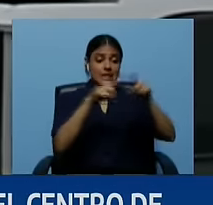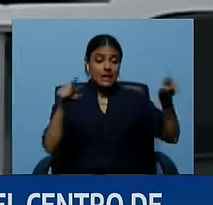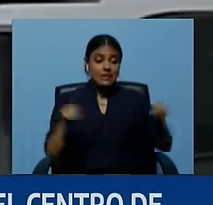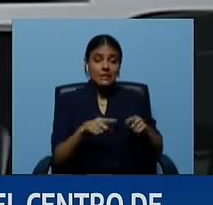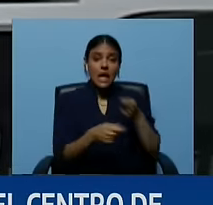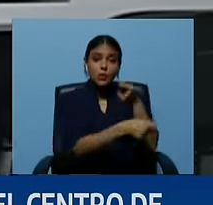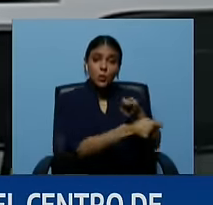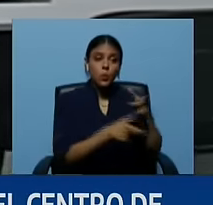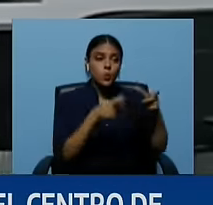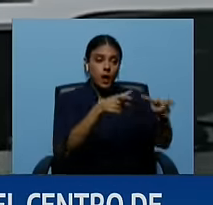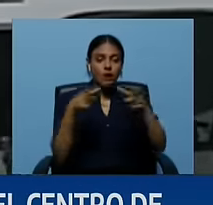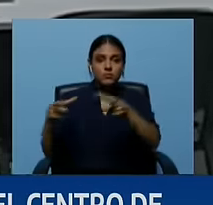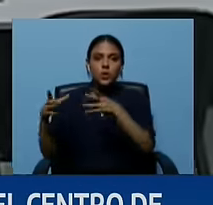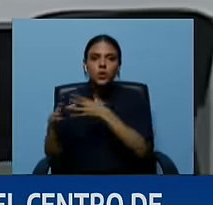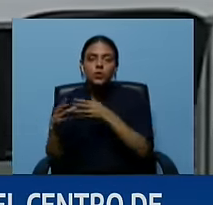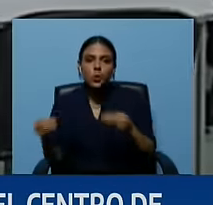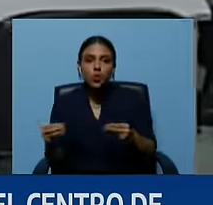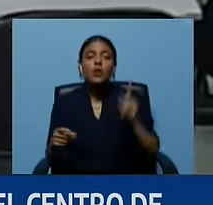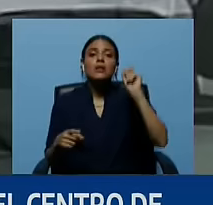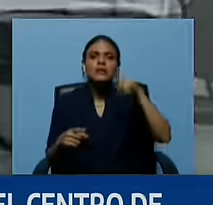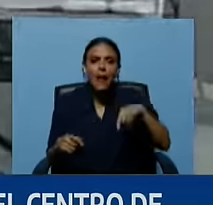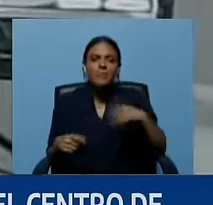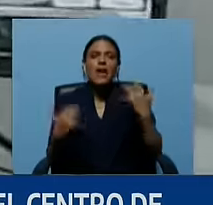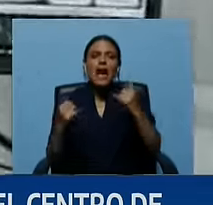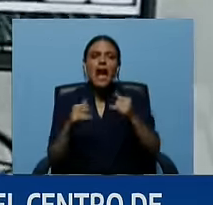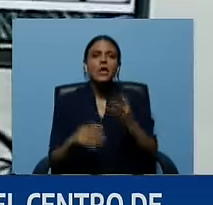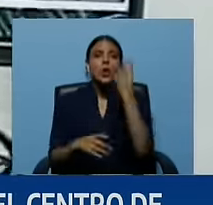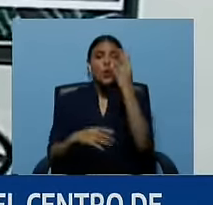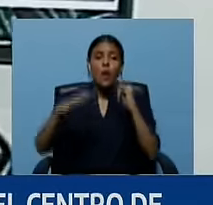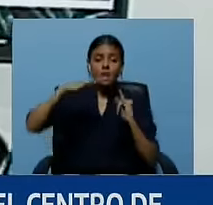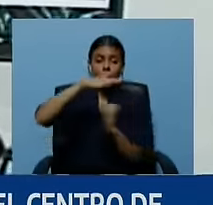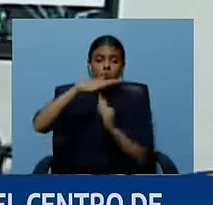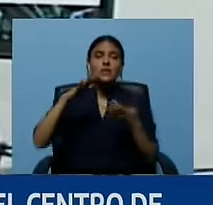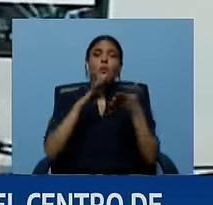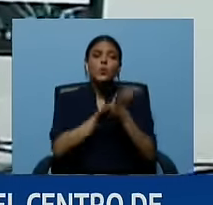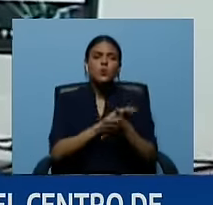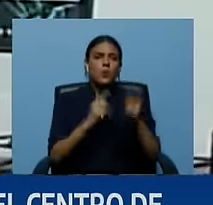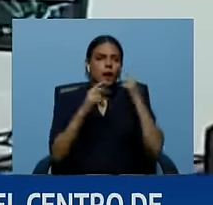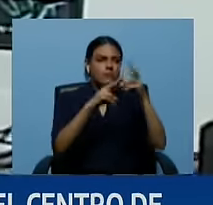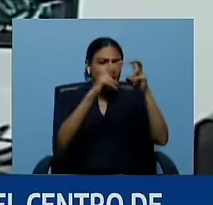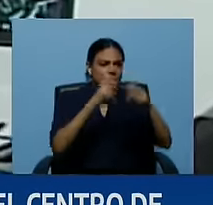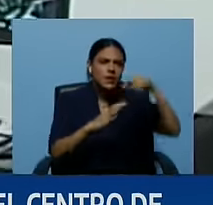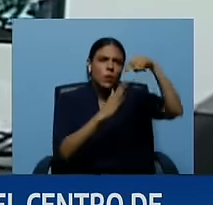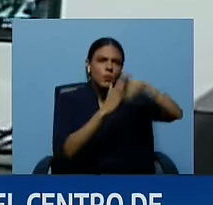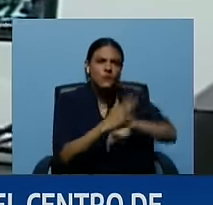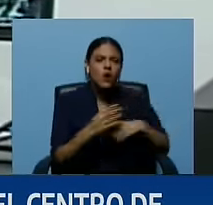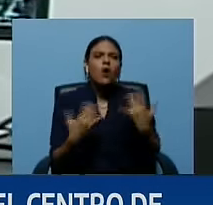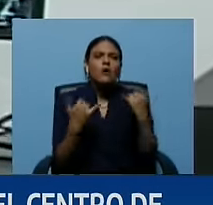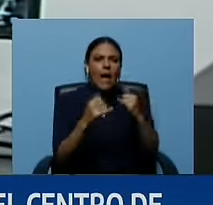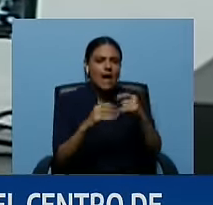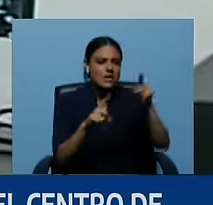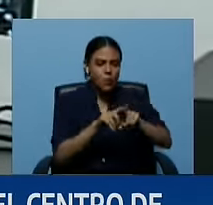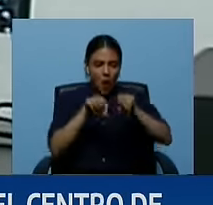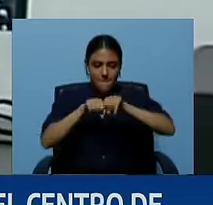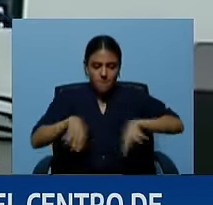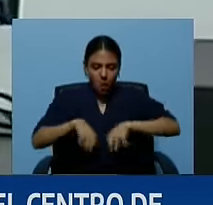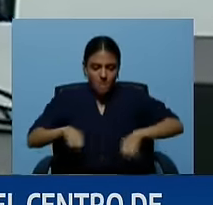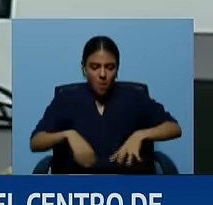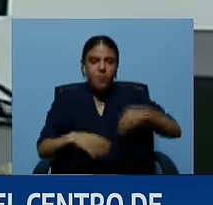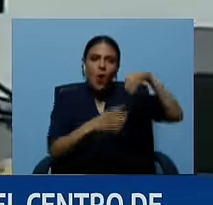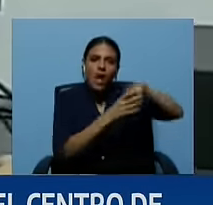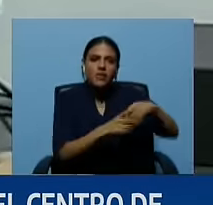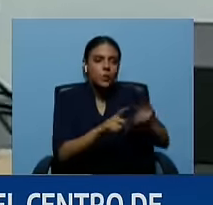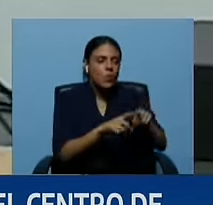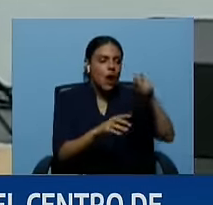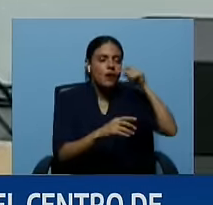en Geoquímica. Está formada también por 4 institutos de investigación que congregan otros centros de investigación y